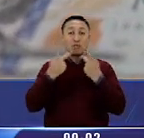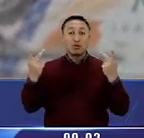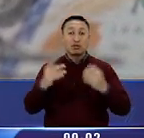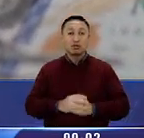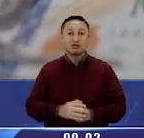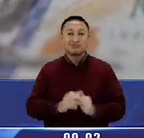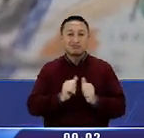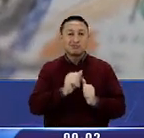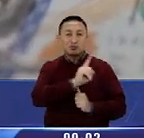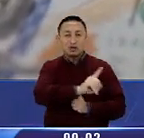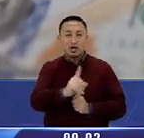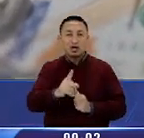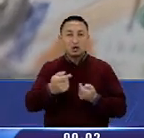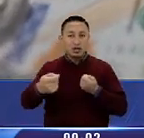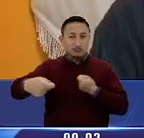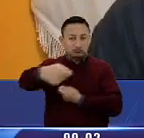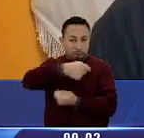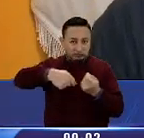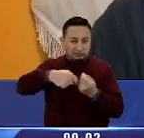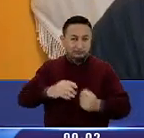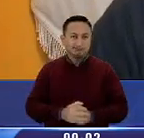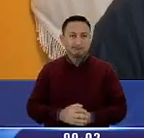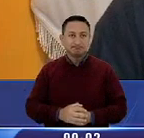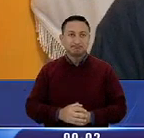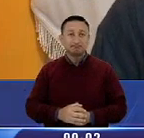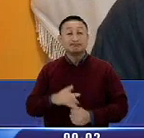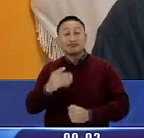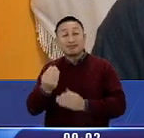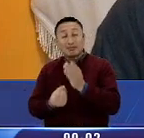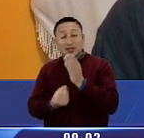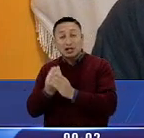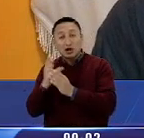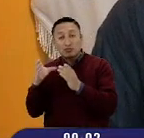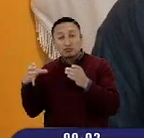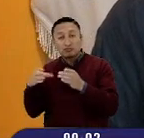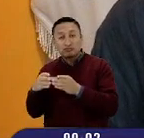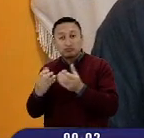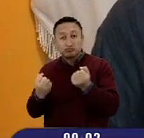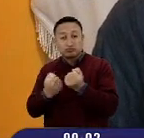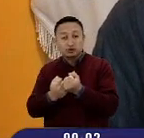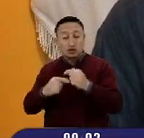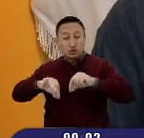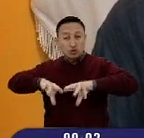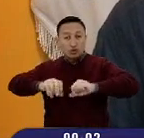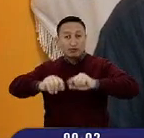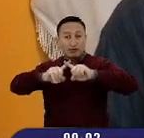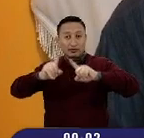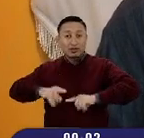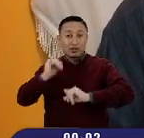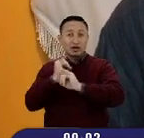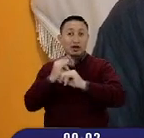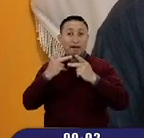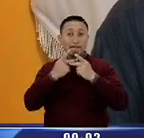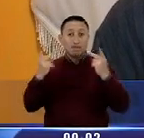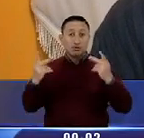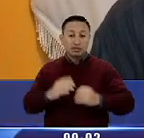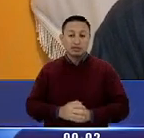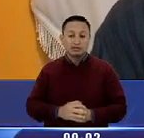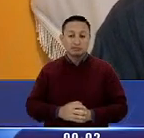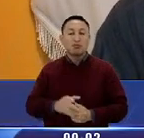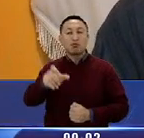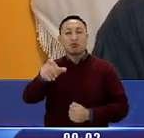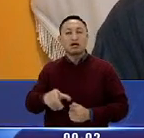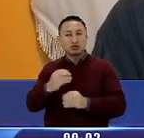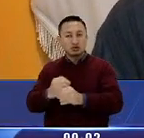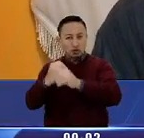cada una de sus transacciones. Se va a crear unidades complementarias antilavado en las diferentes instituciones públicas. Hay sujetos